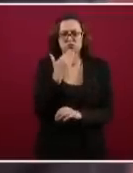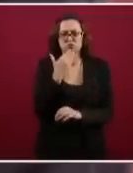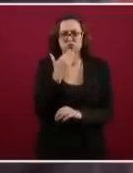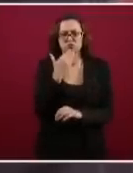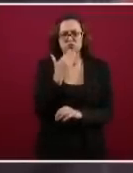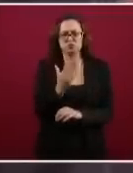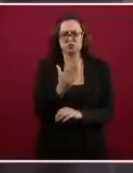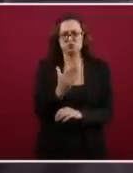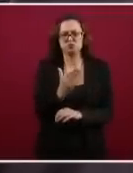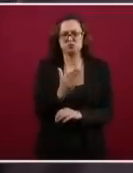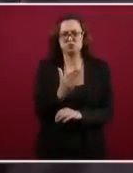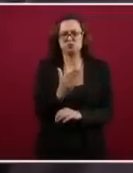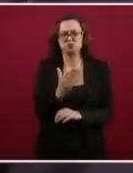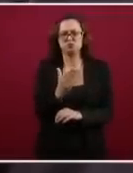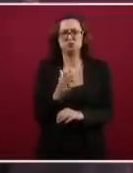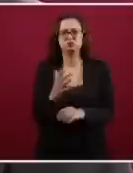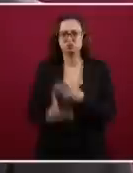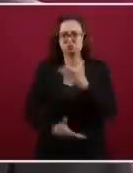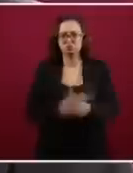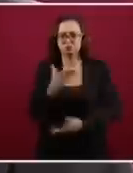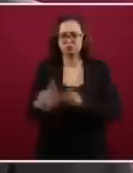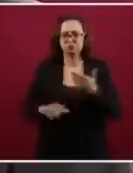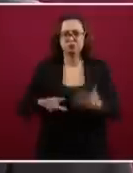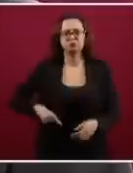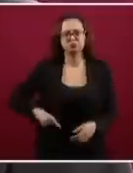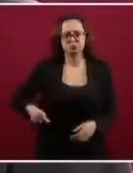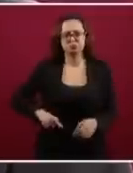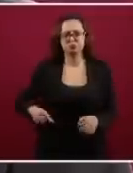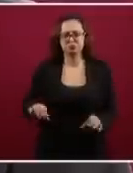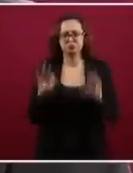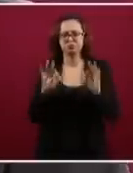muy buen servidor público.